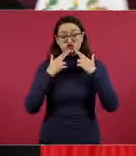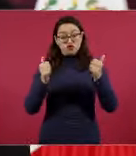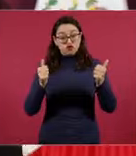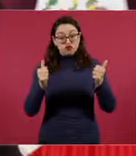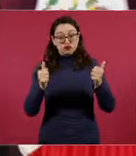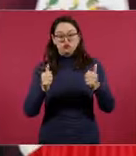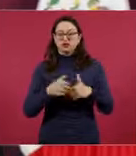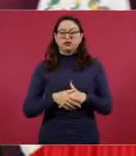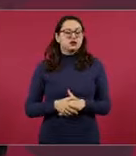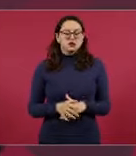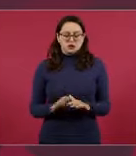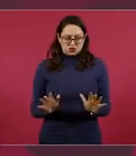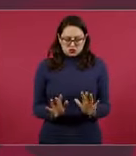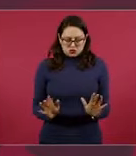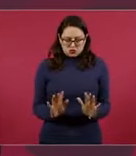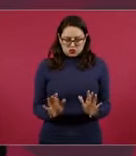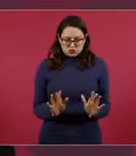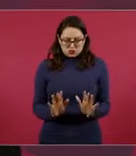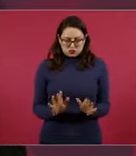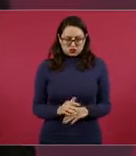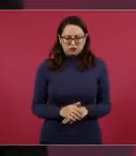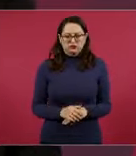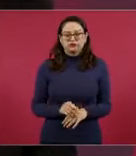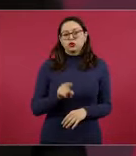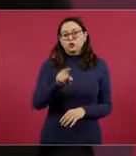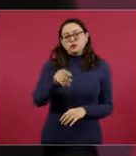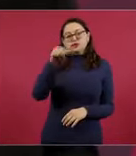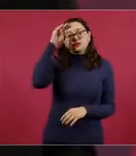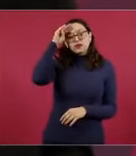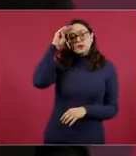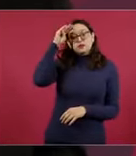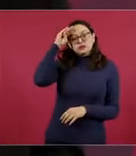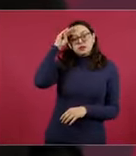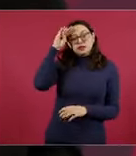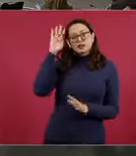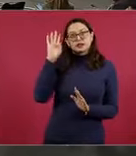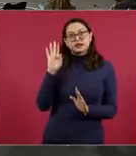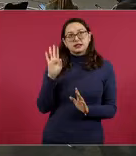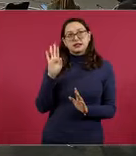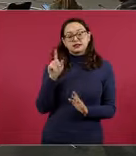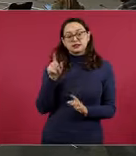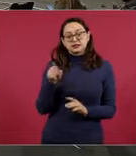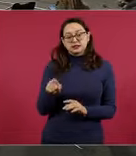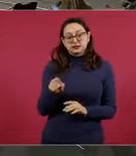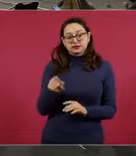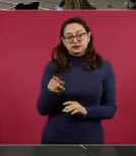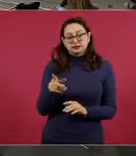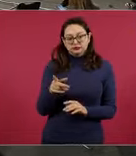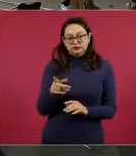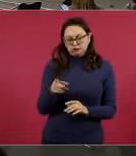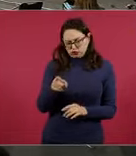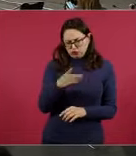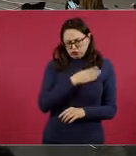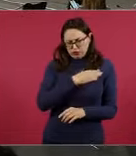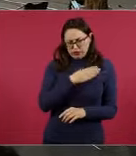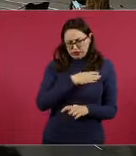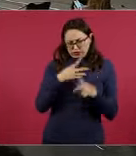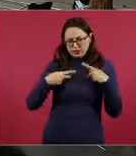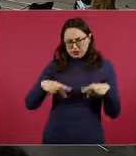no es que ustedes estén pensando o tú estés pensando que eres una gente decente, de bien,